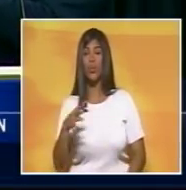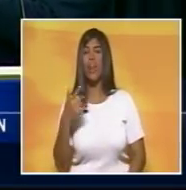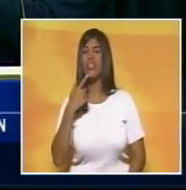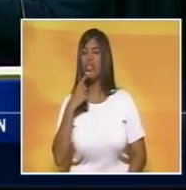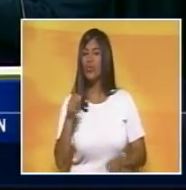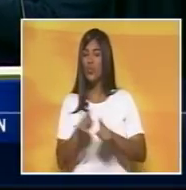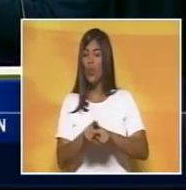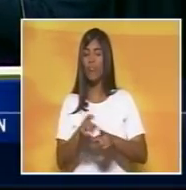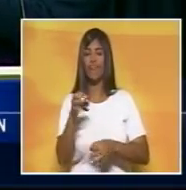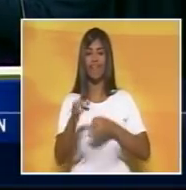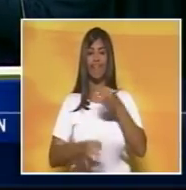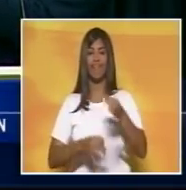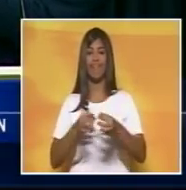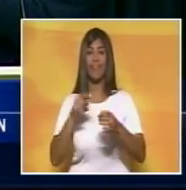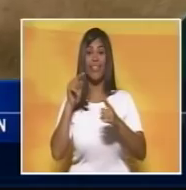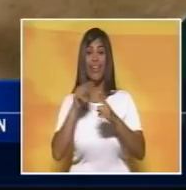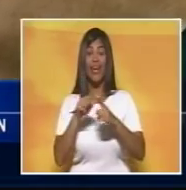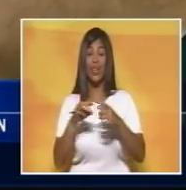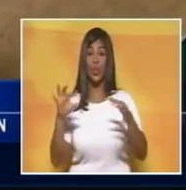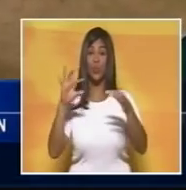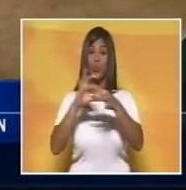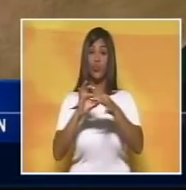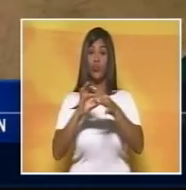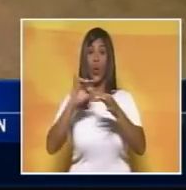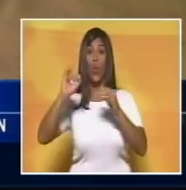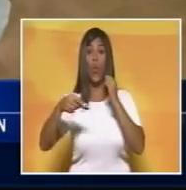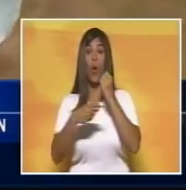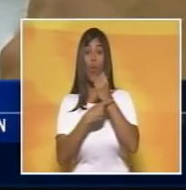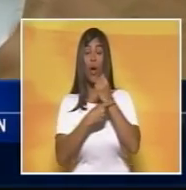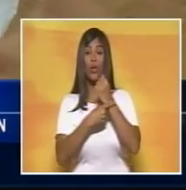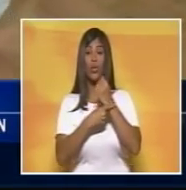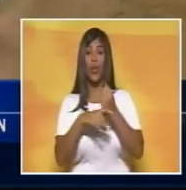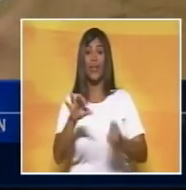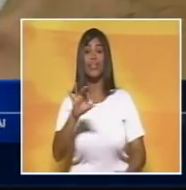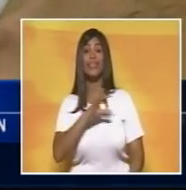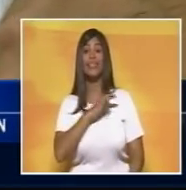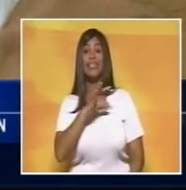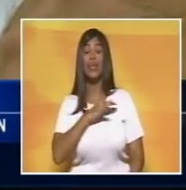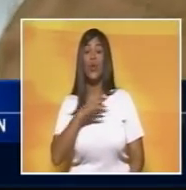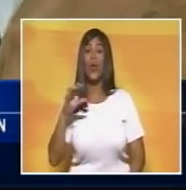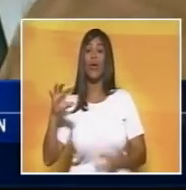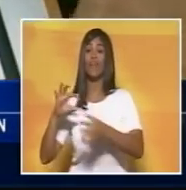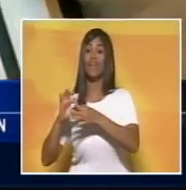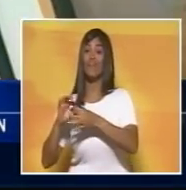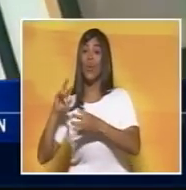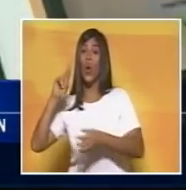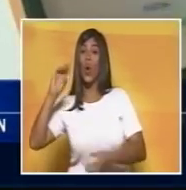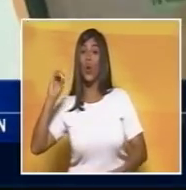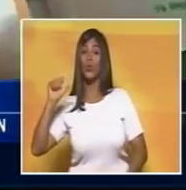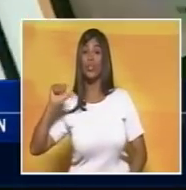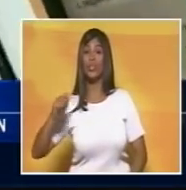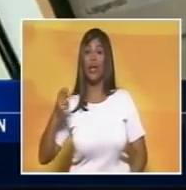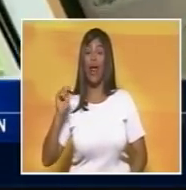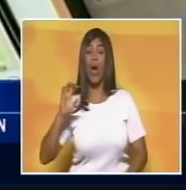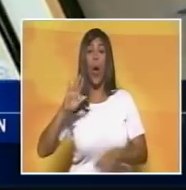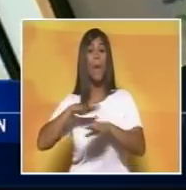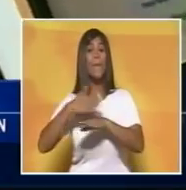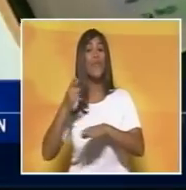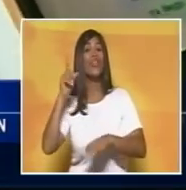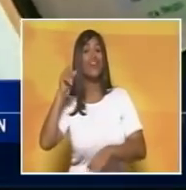decir, directamente relacionado Juan Guaidó con la señora Rosana Barreras, porque